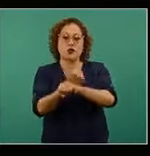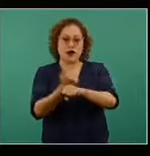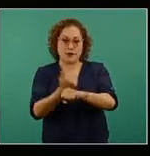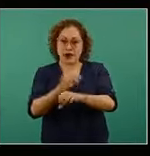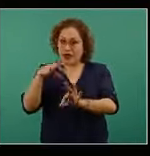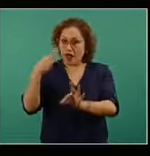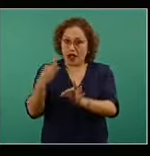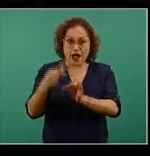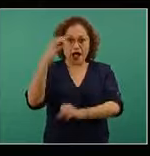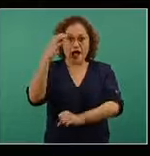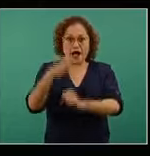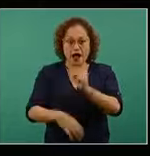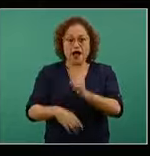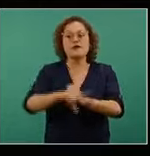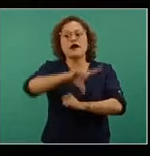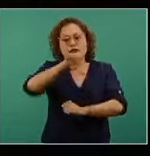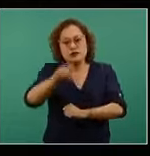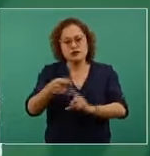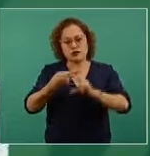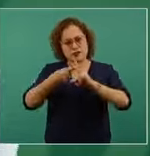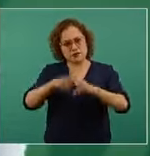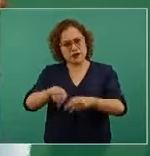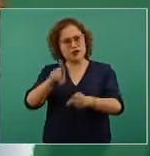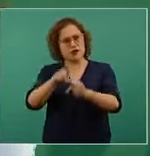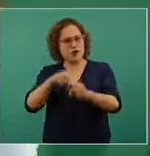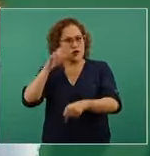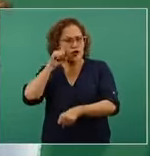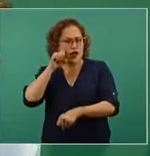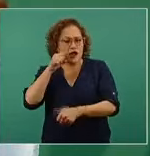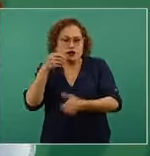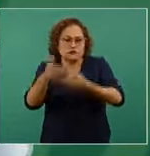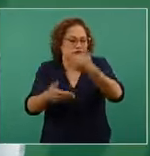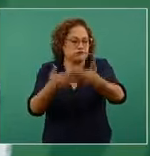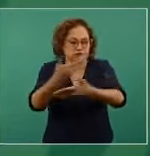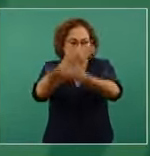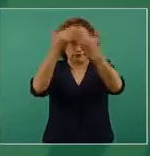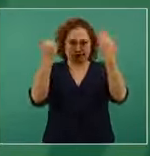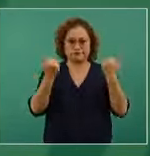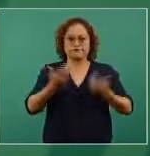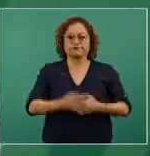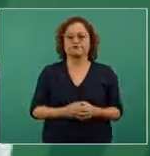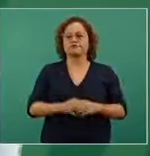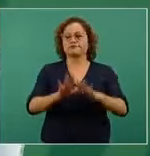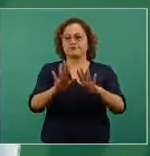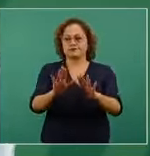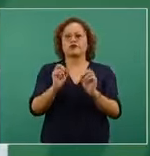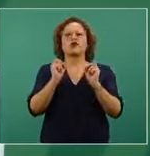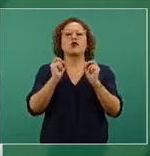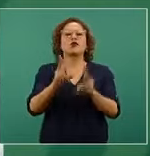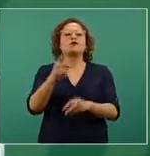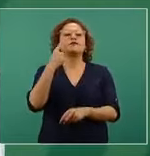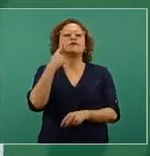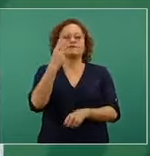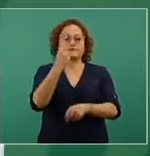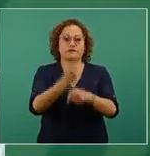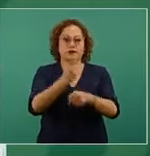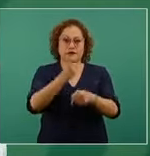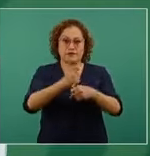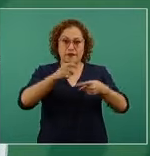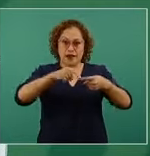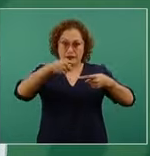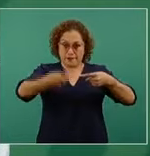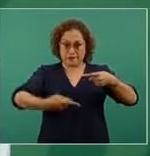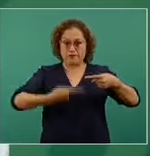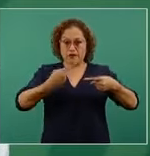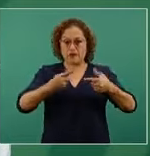pues pueden tardar mucho más no vamos entonces la primera pregunta creo que es una es es un cuestionamiento que la